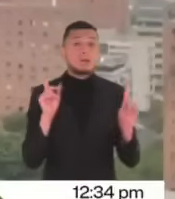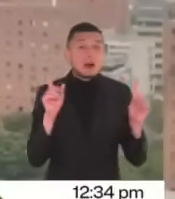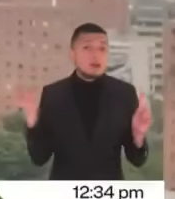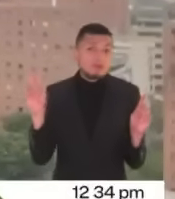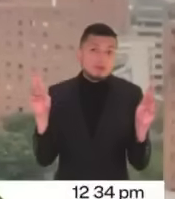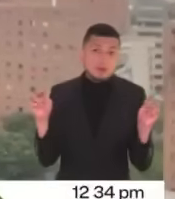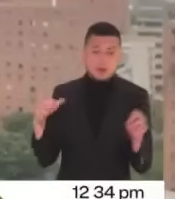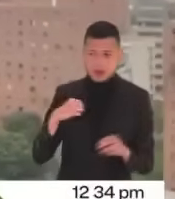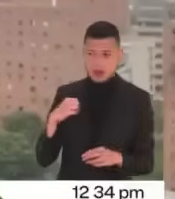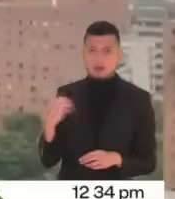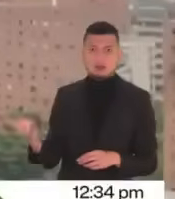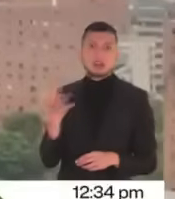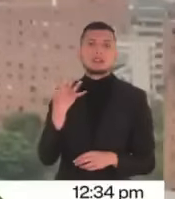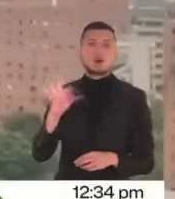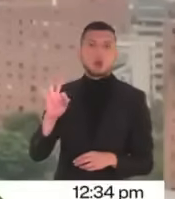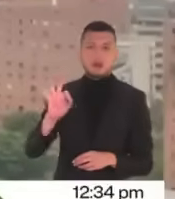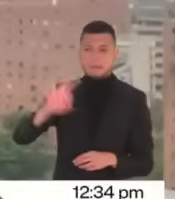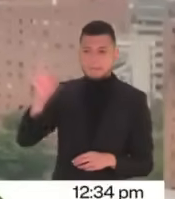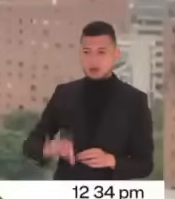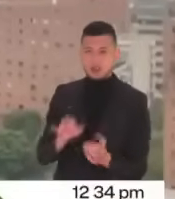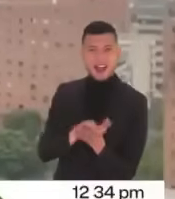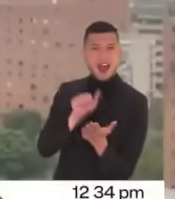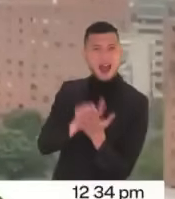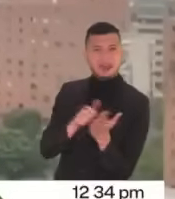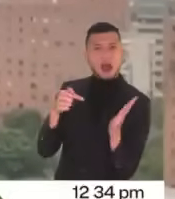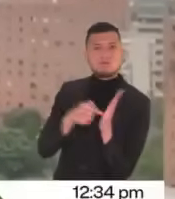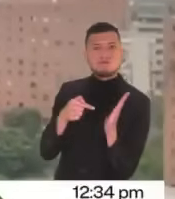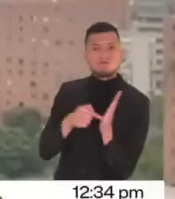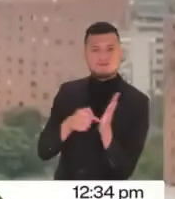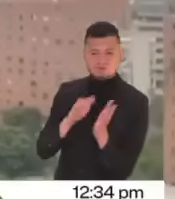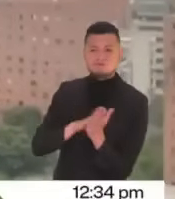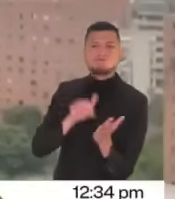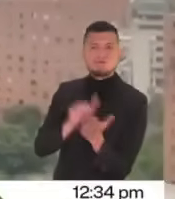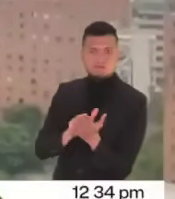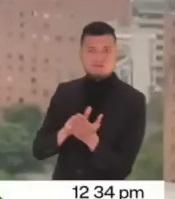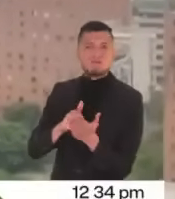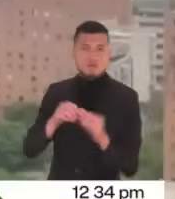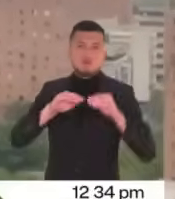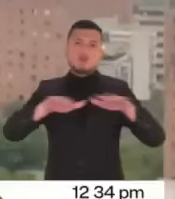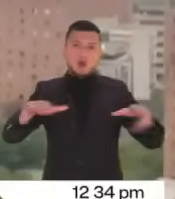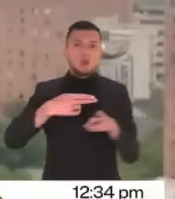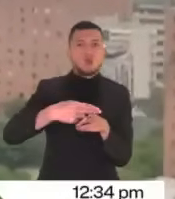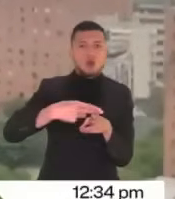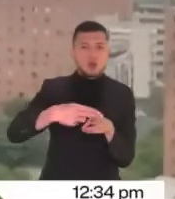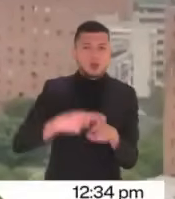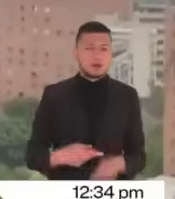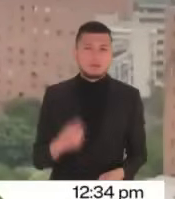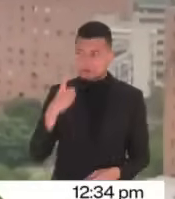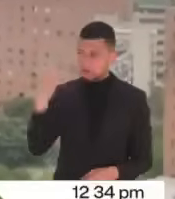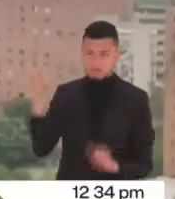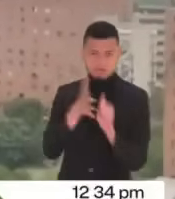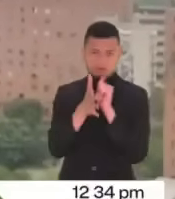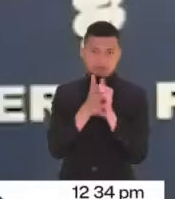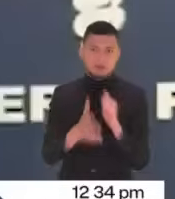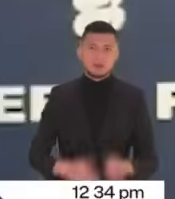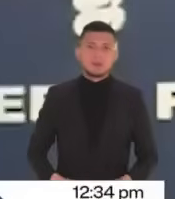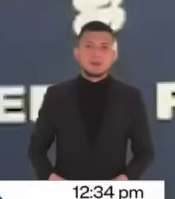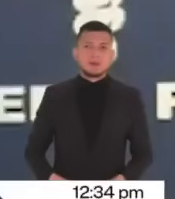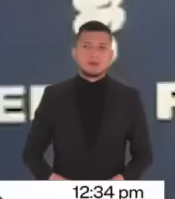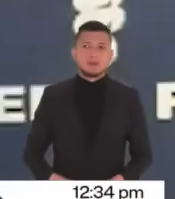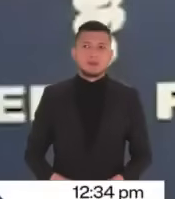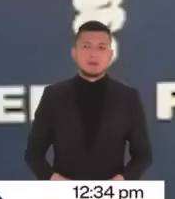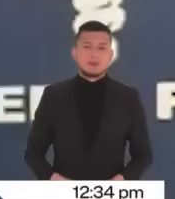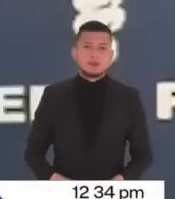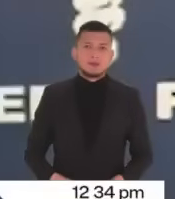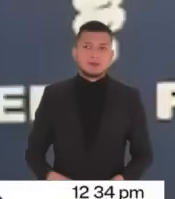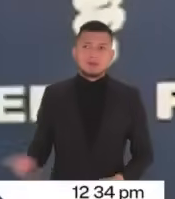tienen 50% de las actas y esto lo harán público en las próximas horas. Vamos a ver el siguiente informe.